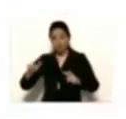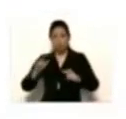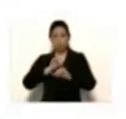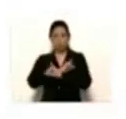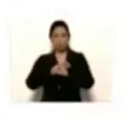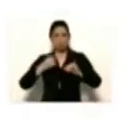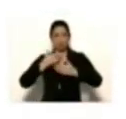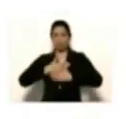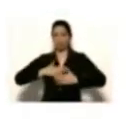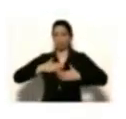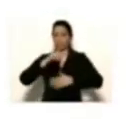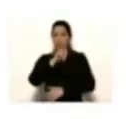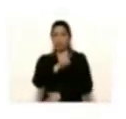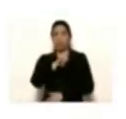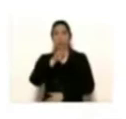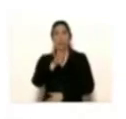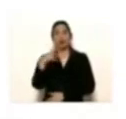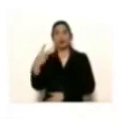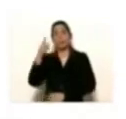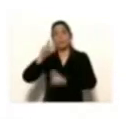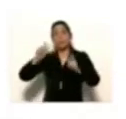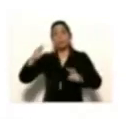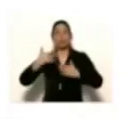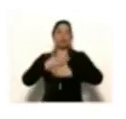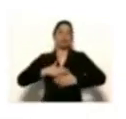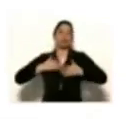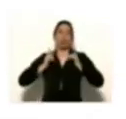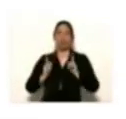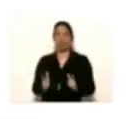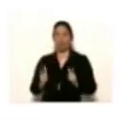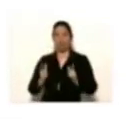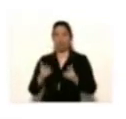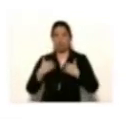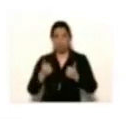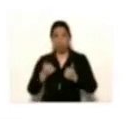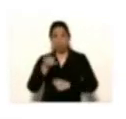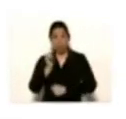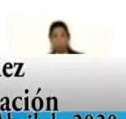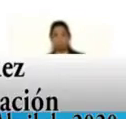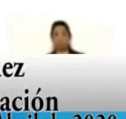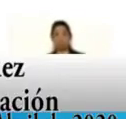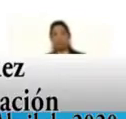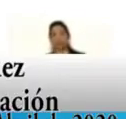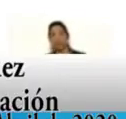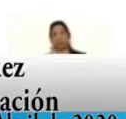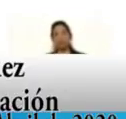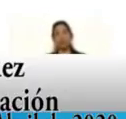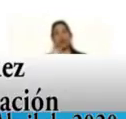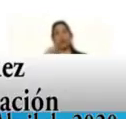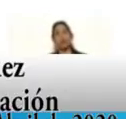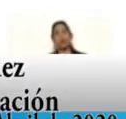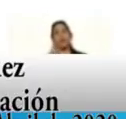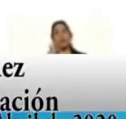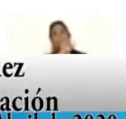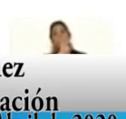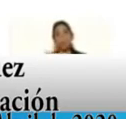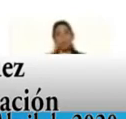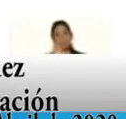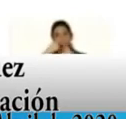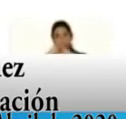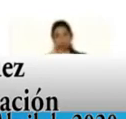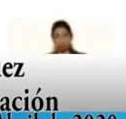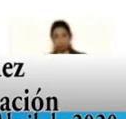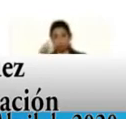recuperados, 142 pacientes recuperados. Tenemos un 43,2% del total de